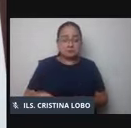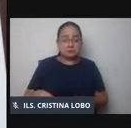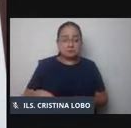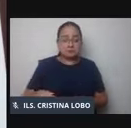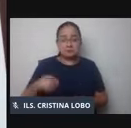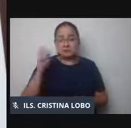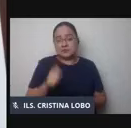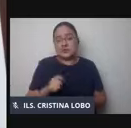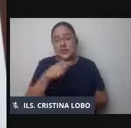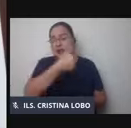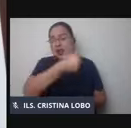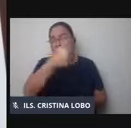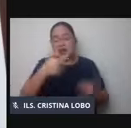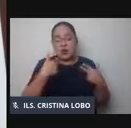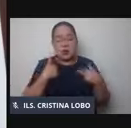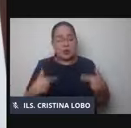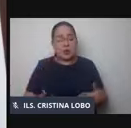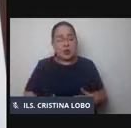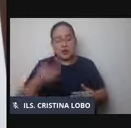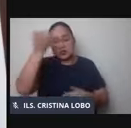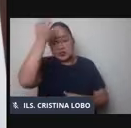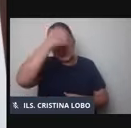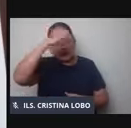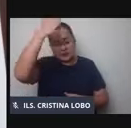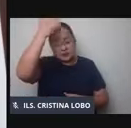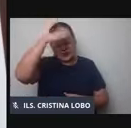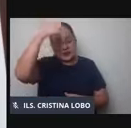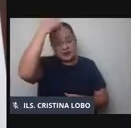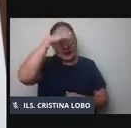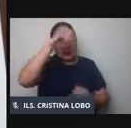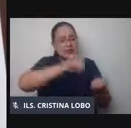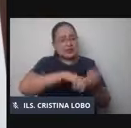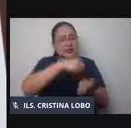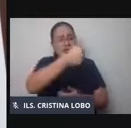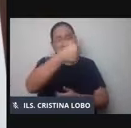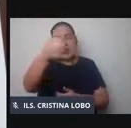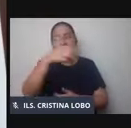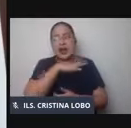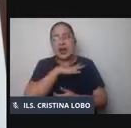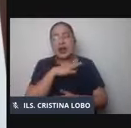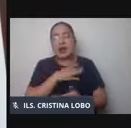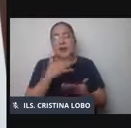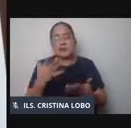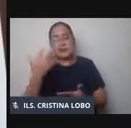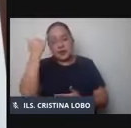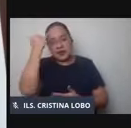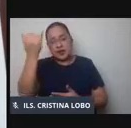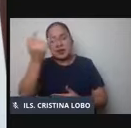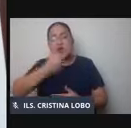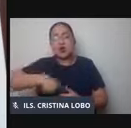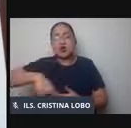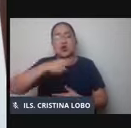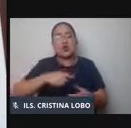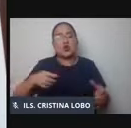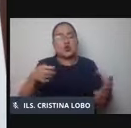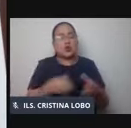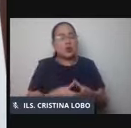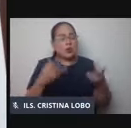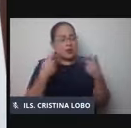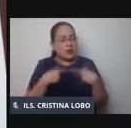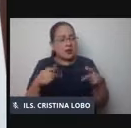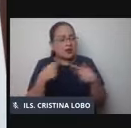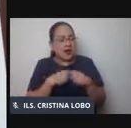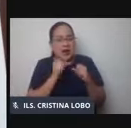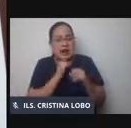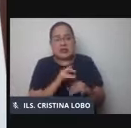humana, 100% humana. ¿Cuántas y cuántos de nosotros no hemos tenido una experiencia que nos lleve